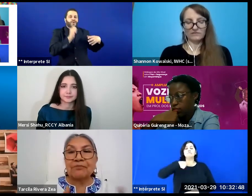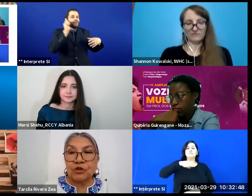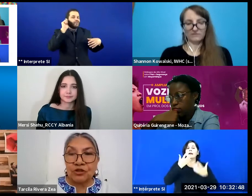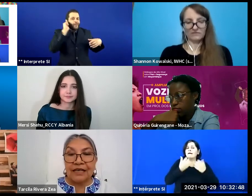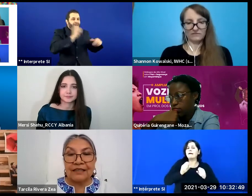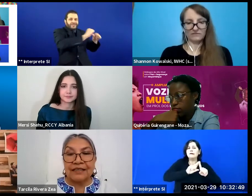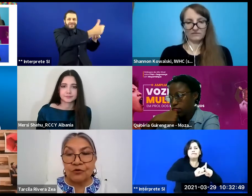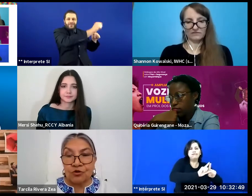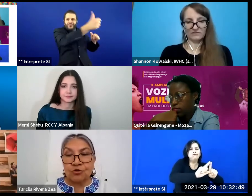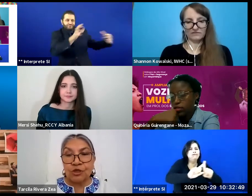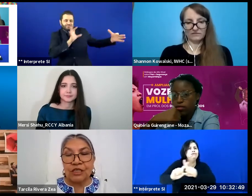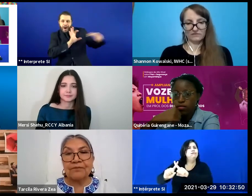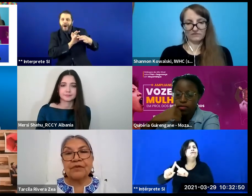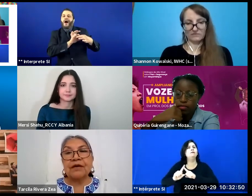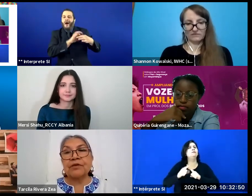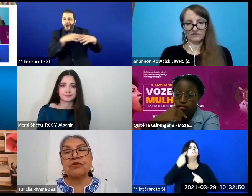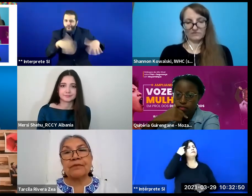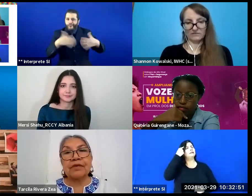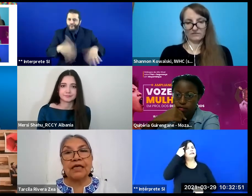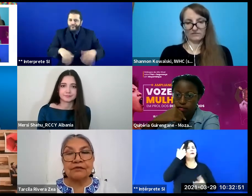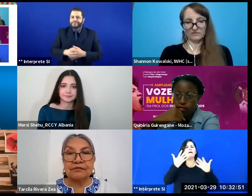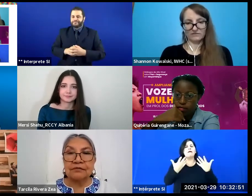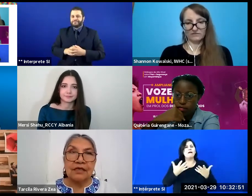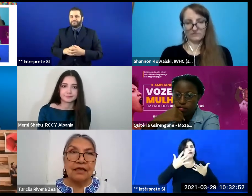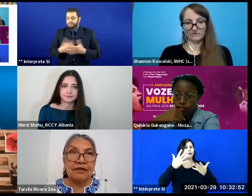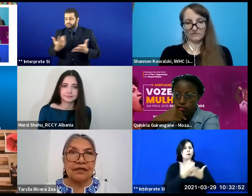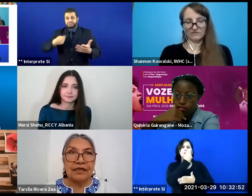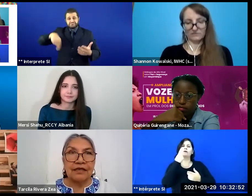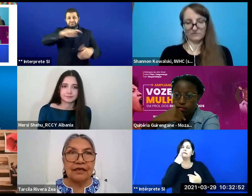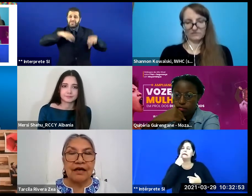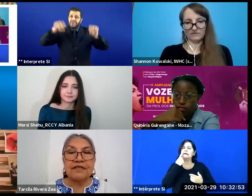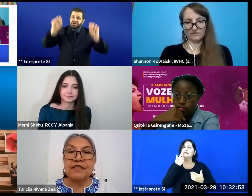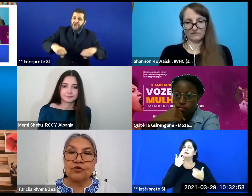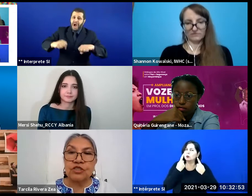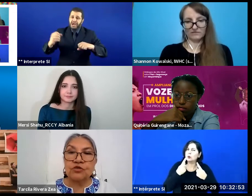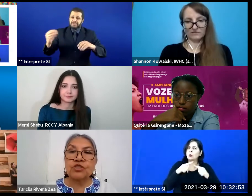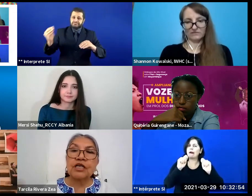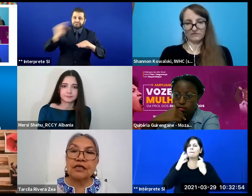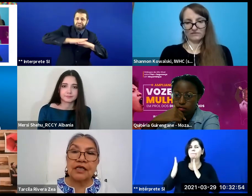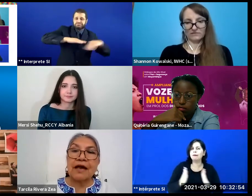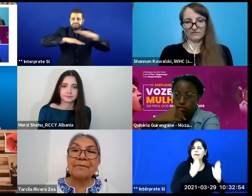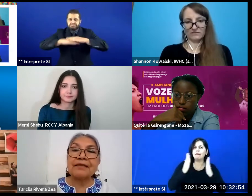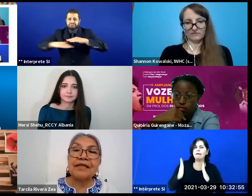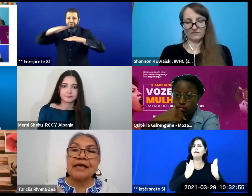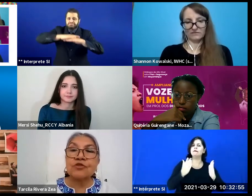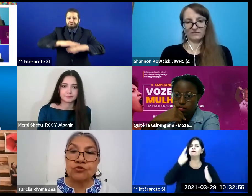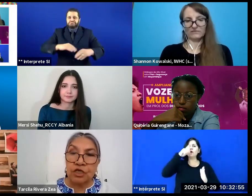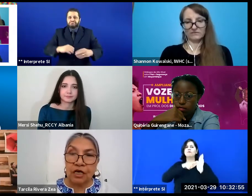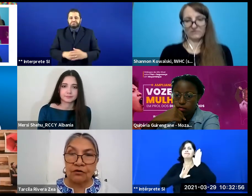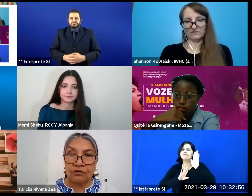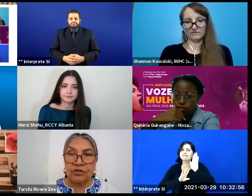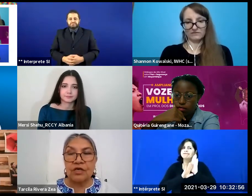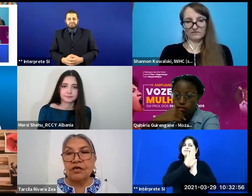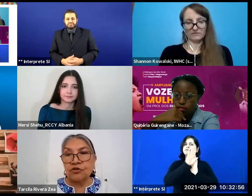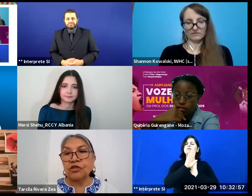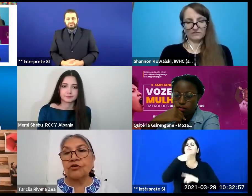de aportar, de construir, pero también de hacernos escuchar y aprender a escuchar